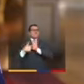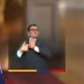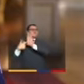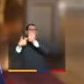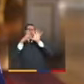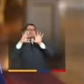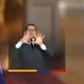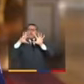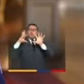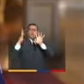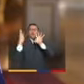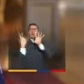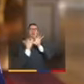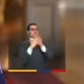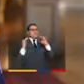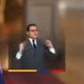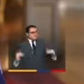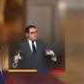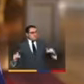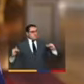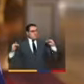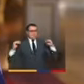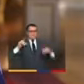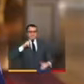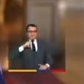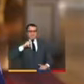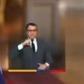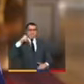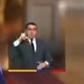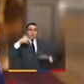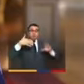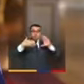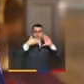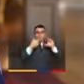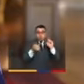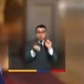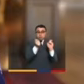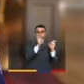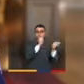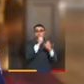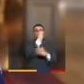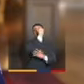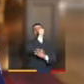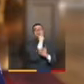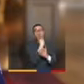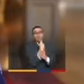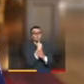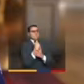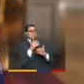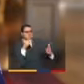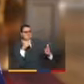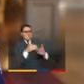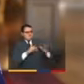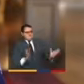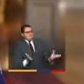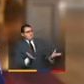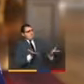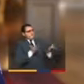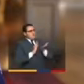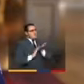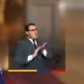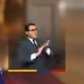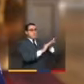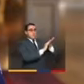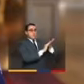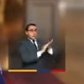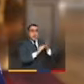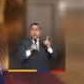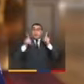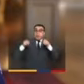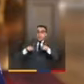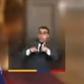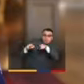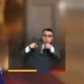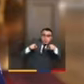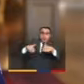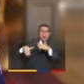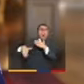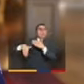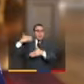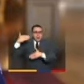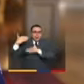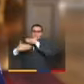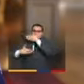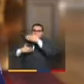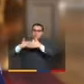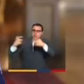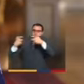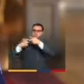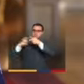mundial de la lucha contra la crisis climática. Empiezan a andar los procesos de transición energética, de